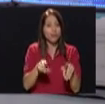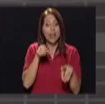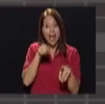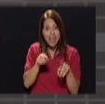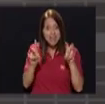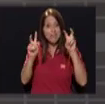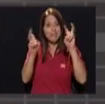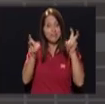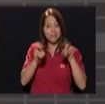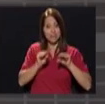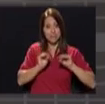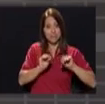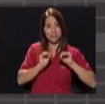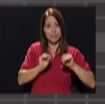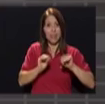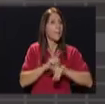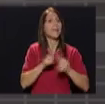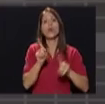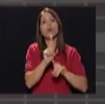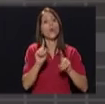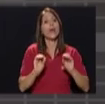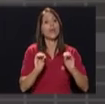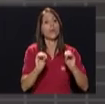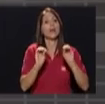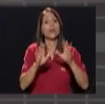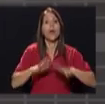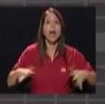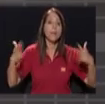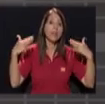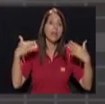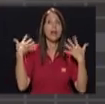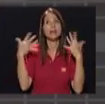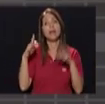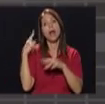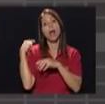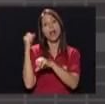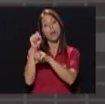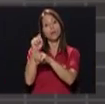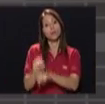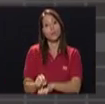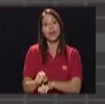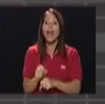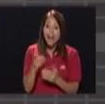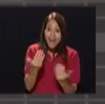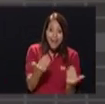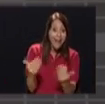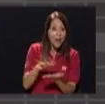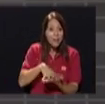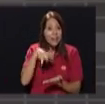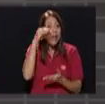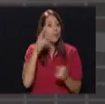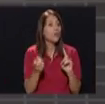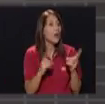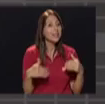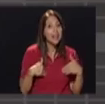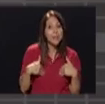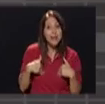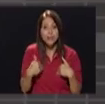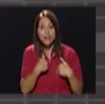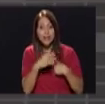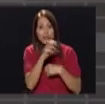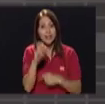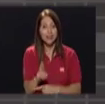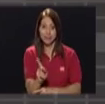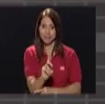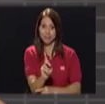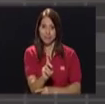haya una parte de educación, pero no la educación ambiental que trillada de aprendamos cuáles son los animalitos que hay en el